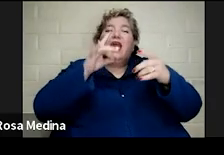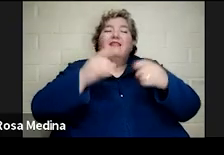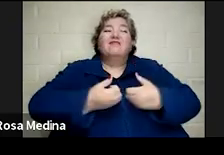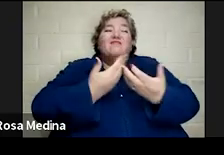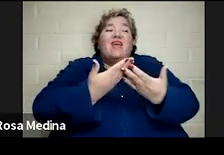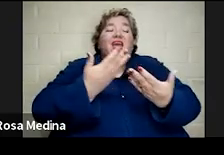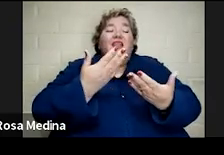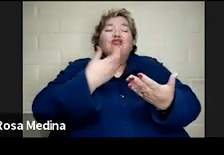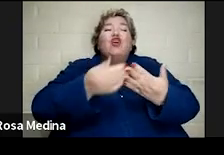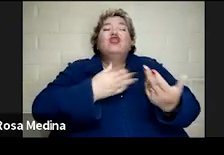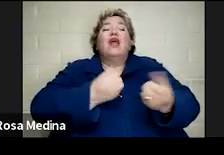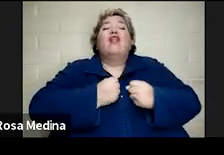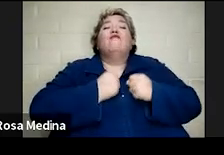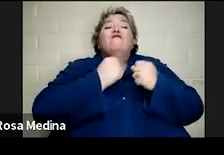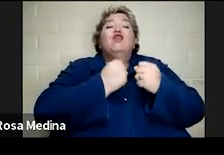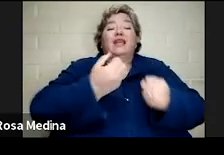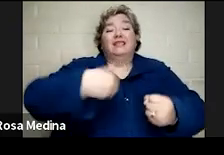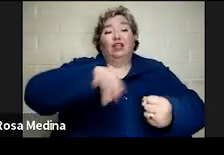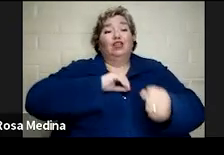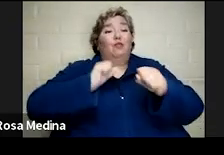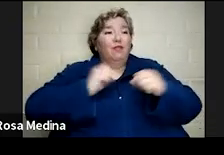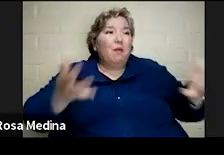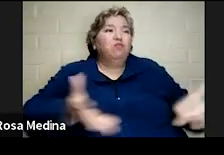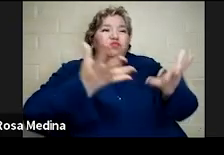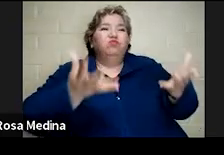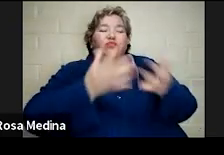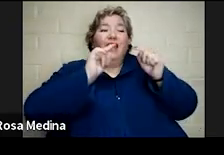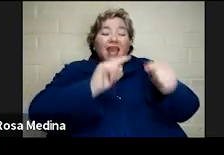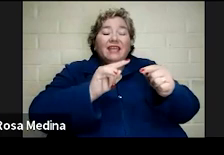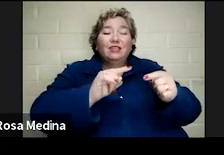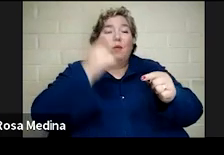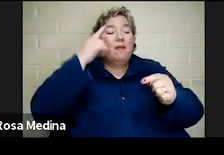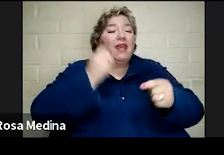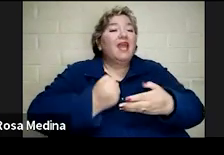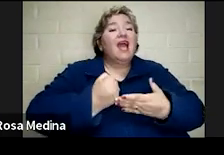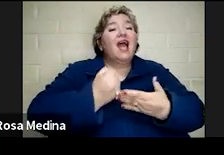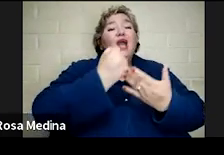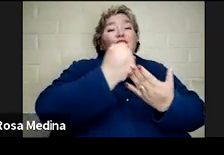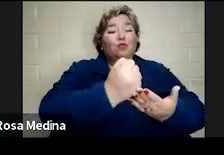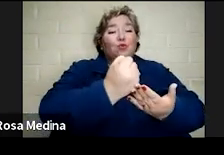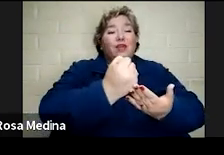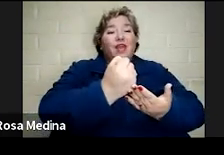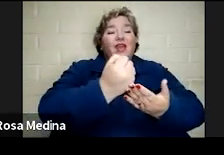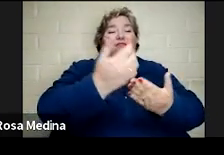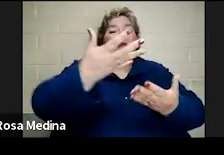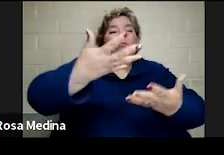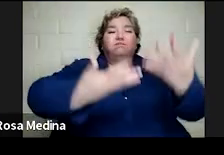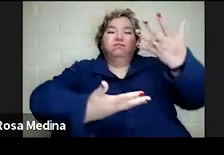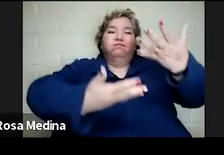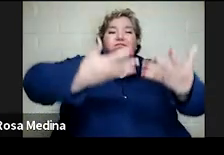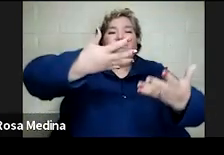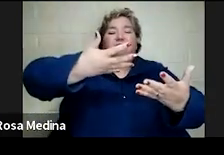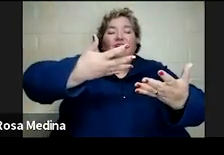también nos ayuda a potenciar esas áreas que van a ser las que van a ayudar a contrarrestar esas debilidades o a